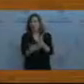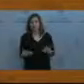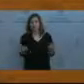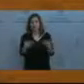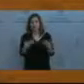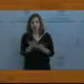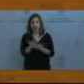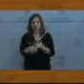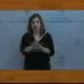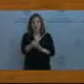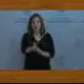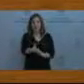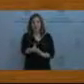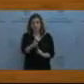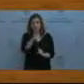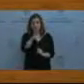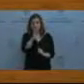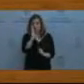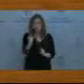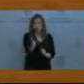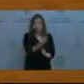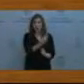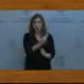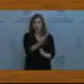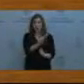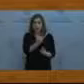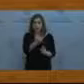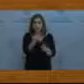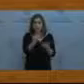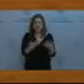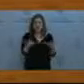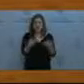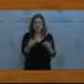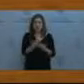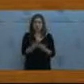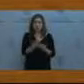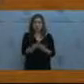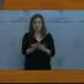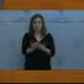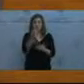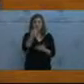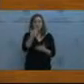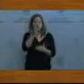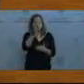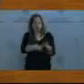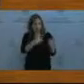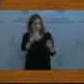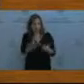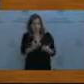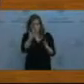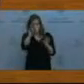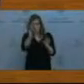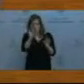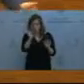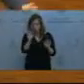no de ley, y creo que con esta transaccional queda un texto de la proposición sensato, riguroso, razonable, en el que me atrevo a pronosticar